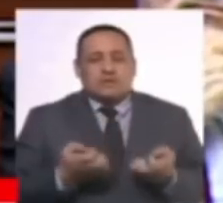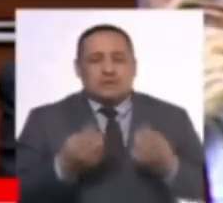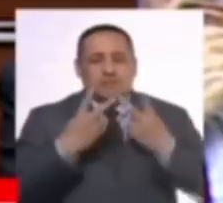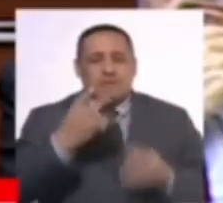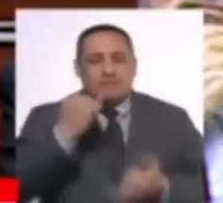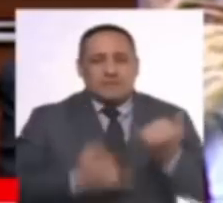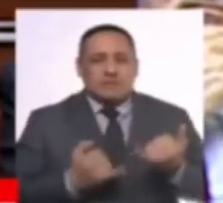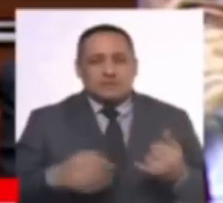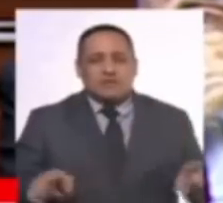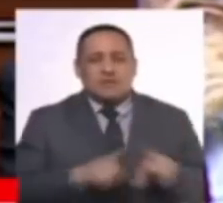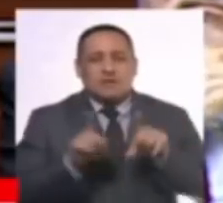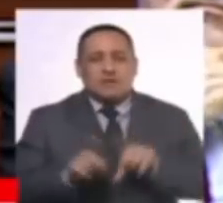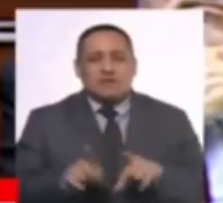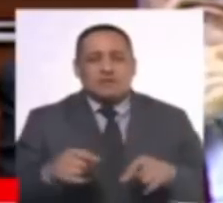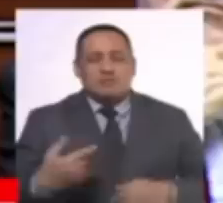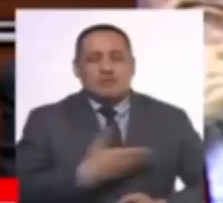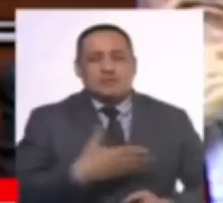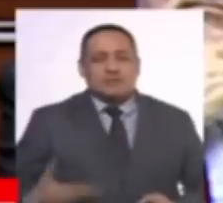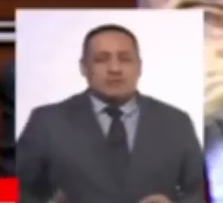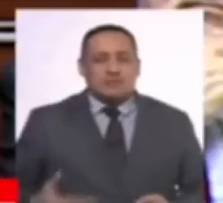que finalmente vaya el